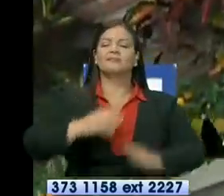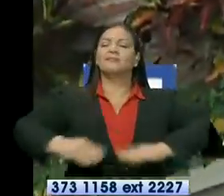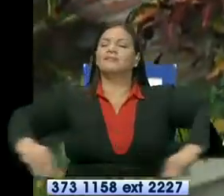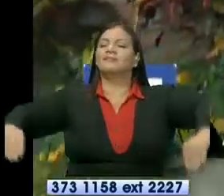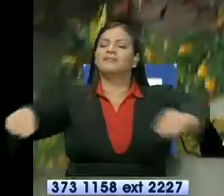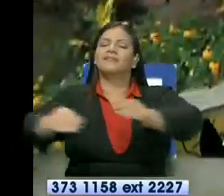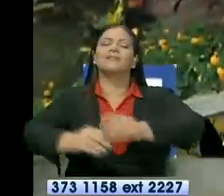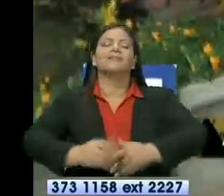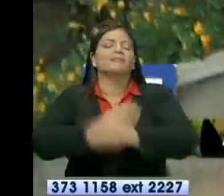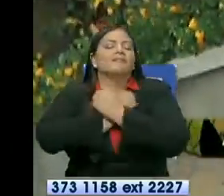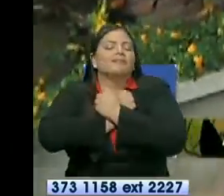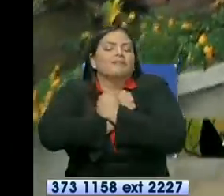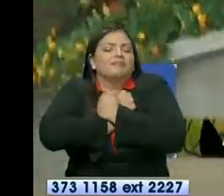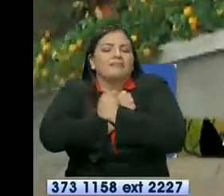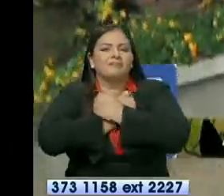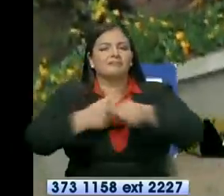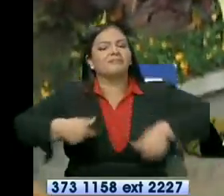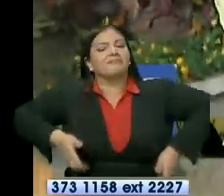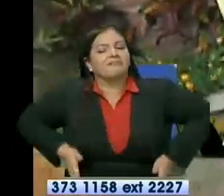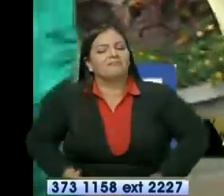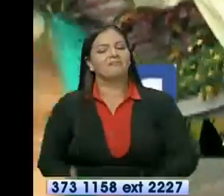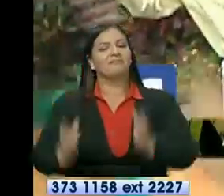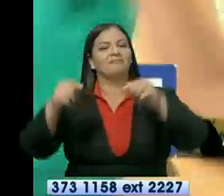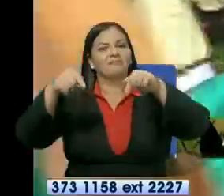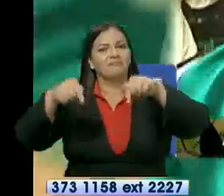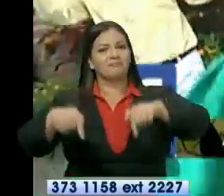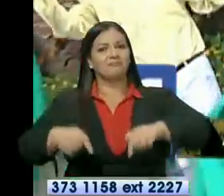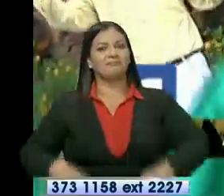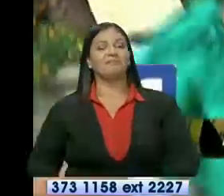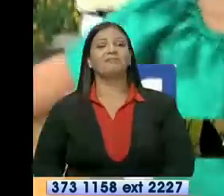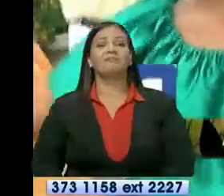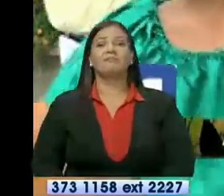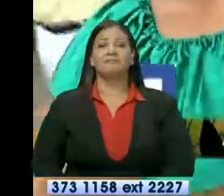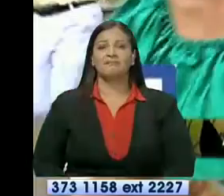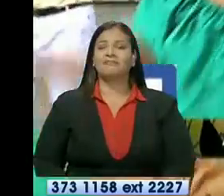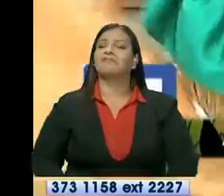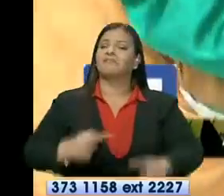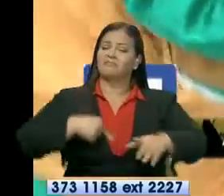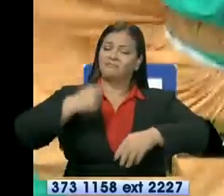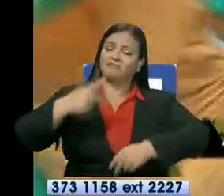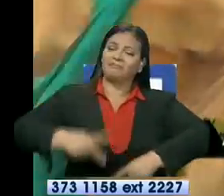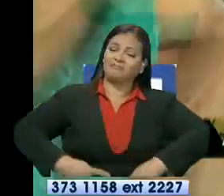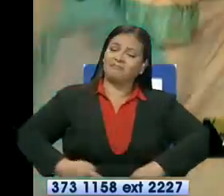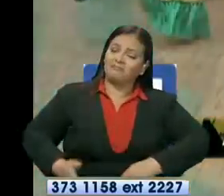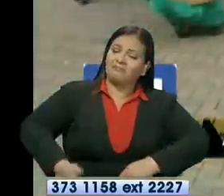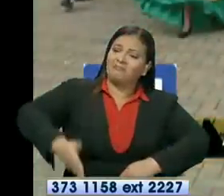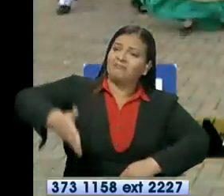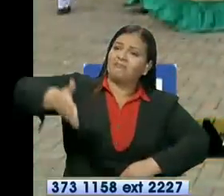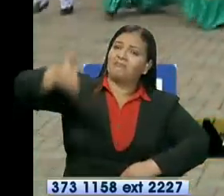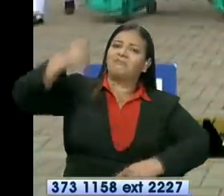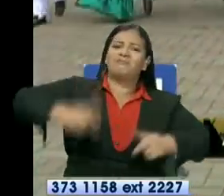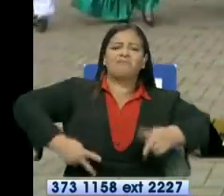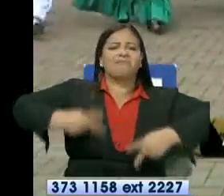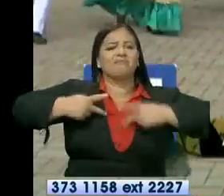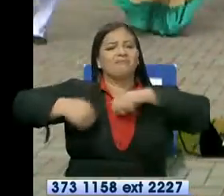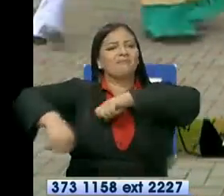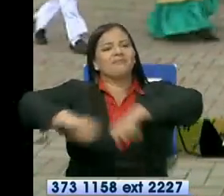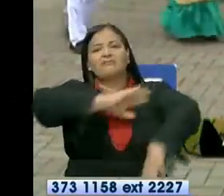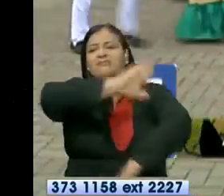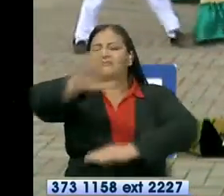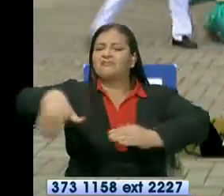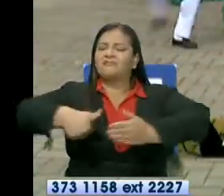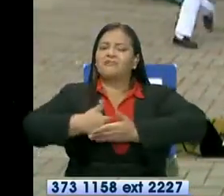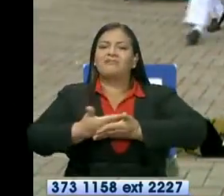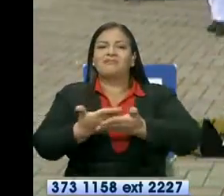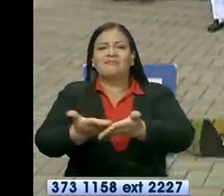patria donde nací. A ti te debo toda mi vida, a ti te canto